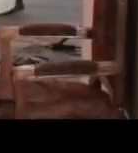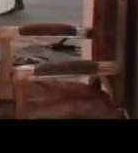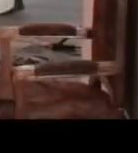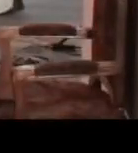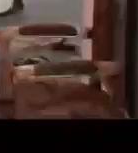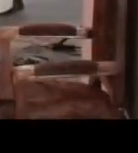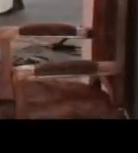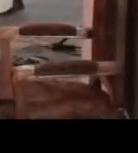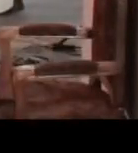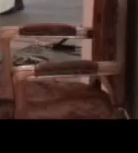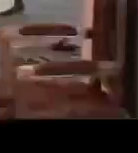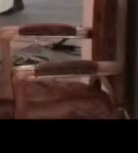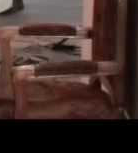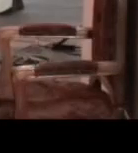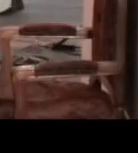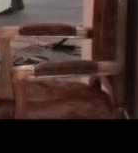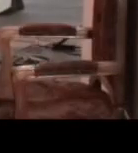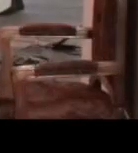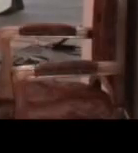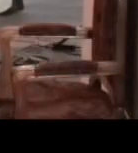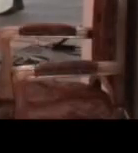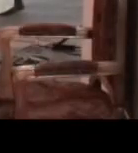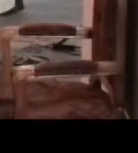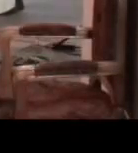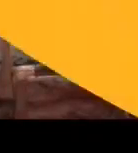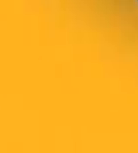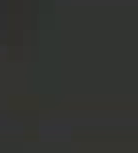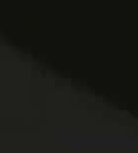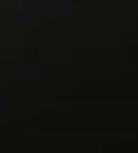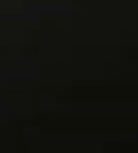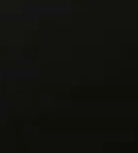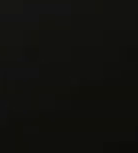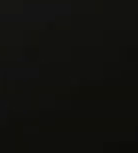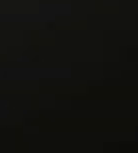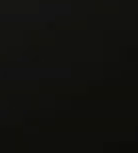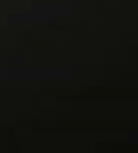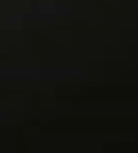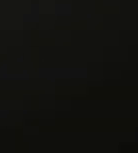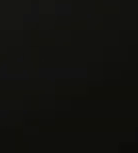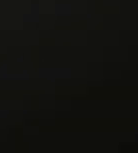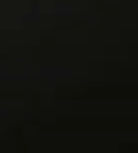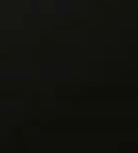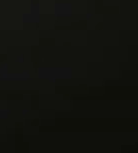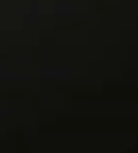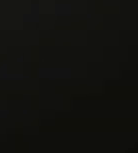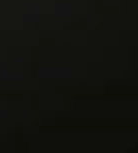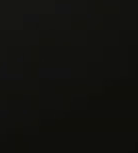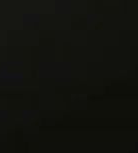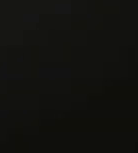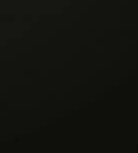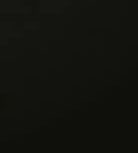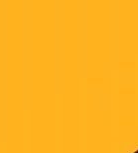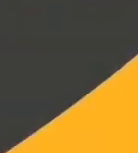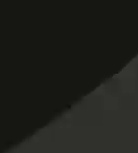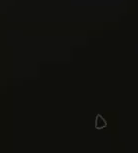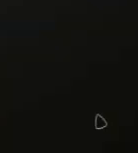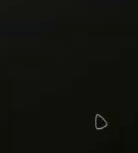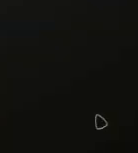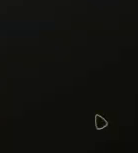es un honor ser testigo de este hecho histórico. Hoy, 22 horas, por Ecuador